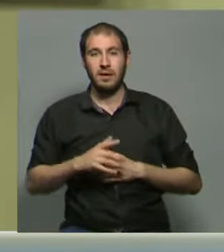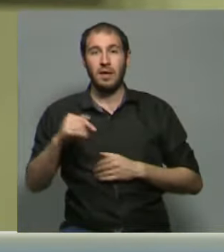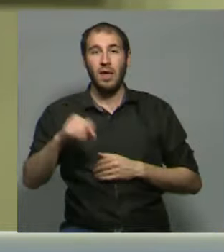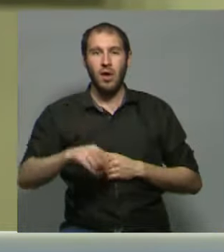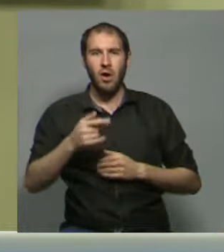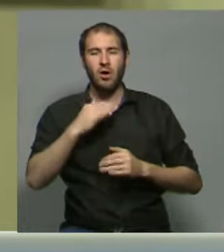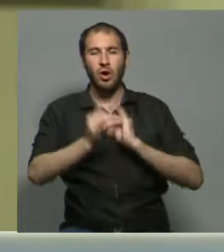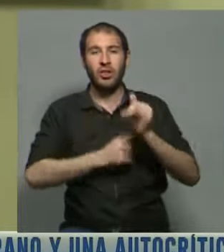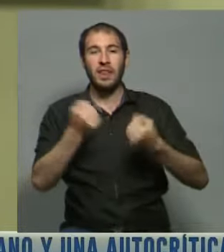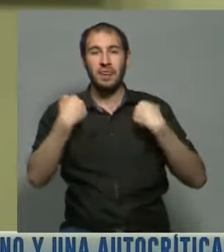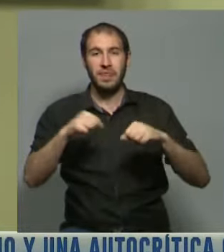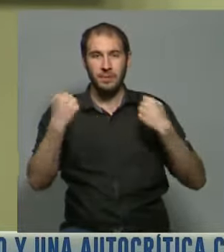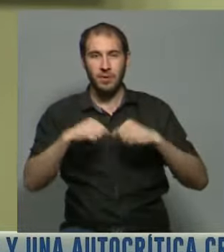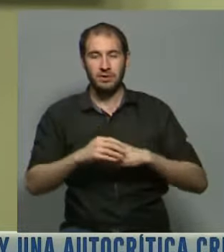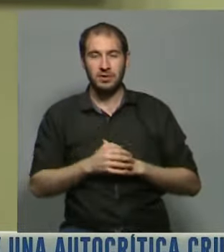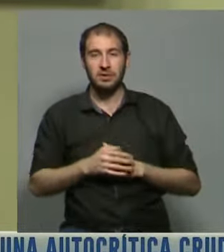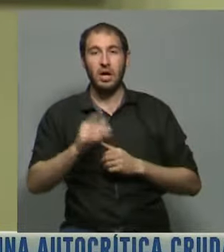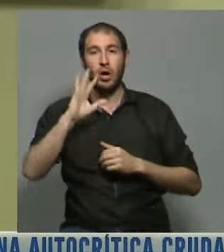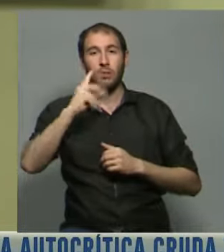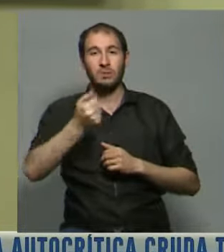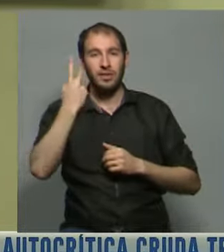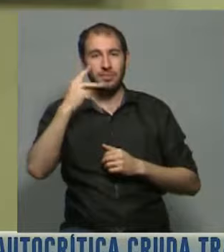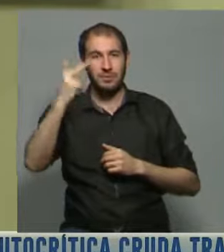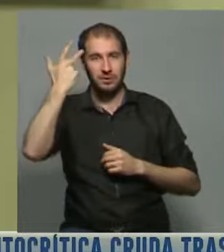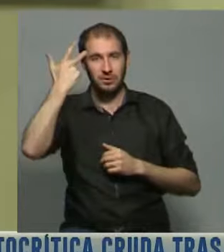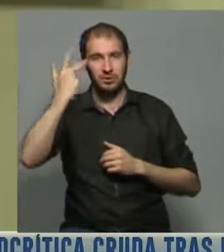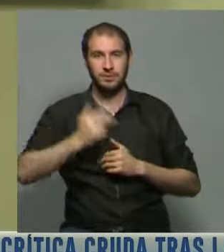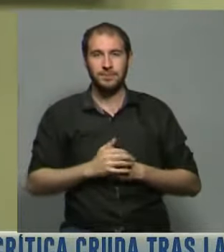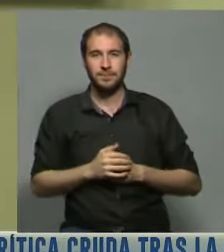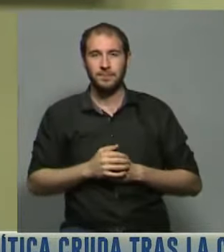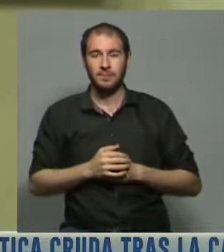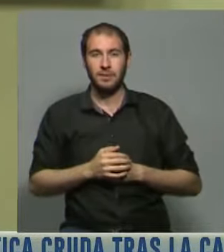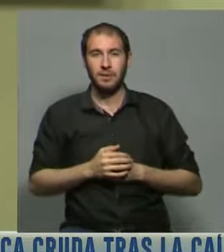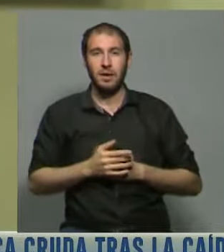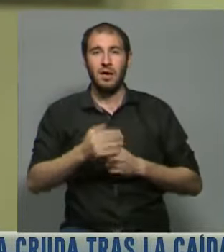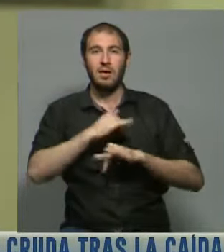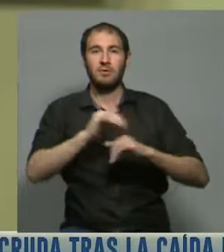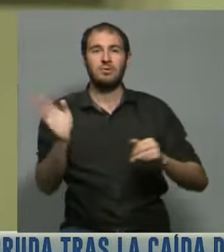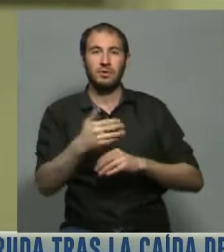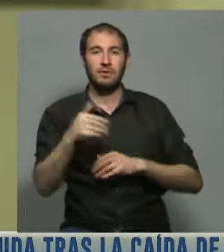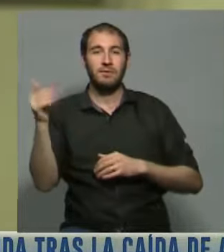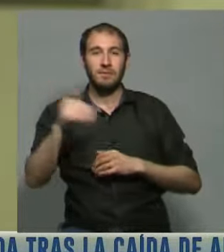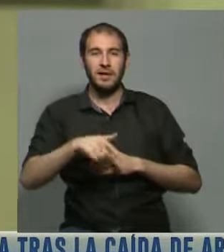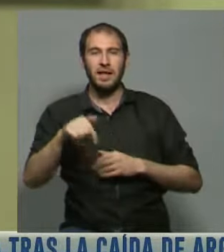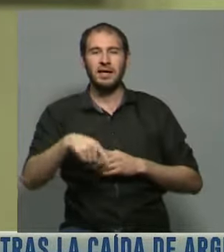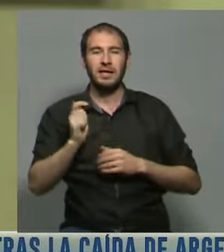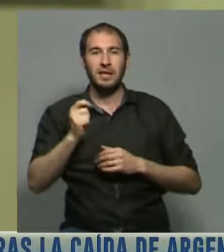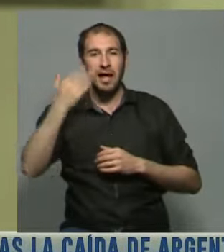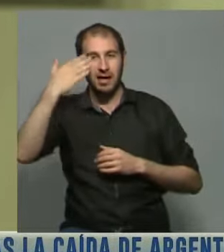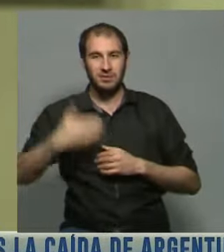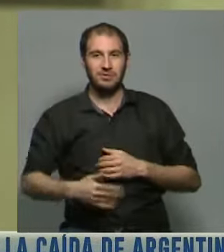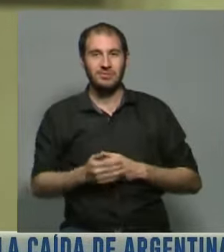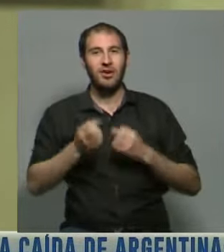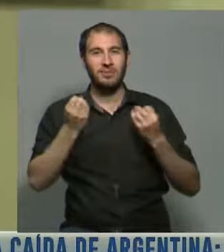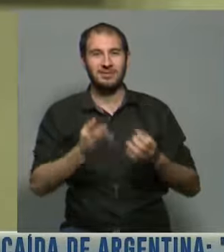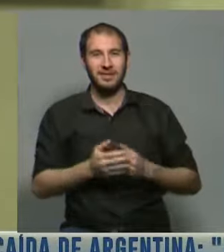hoy tenemos que hablar de deportes, tenemos que hablar de Rusia 2018. Y para toda esa información lo tenemos con nosotros aquí en el estudio a Gastón Lucero.